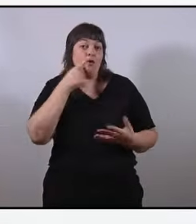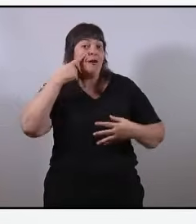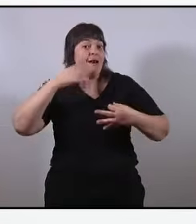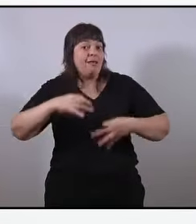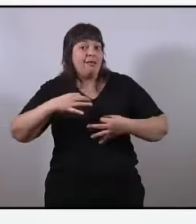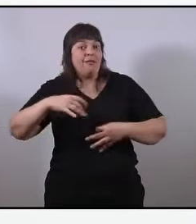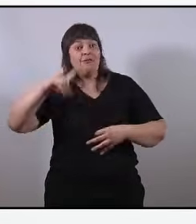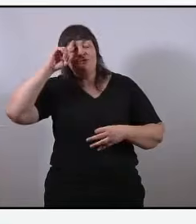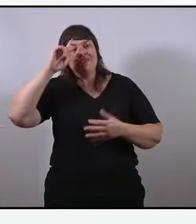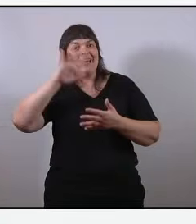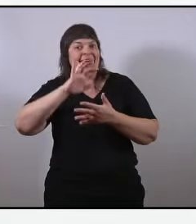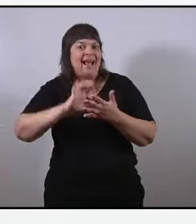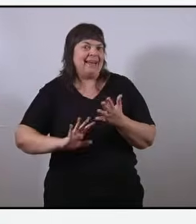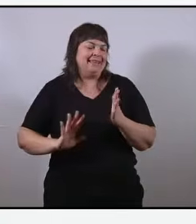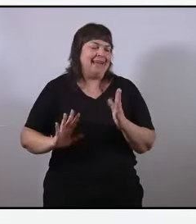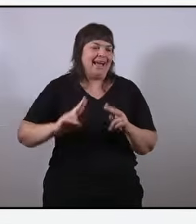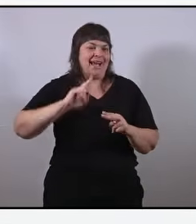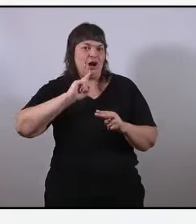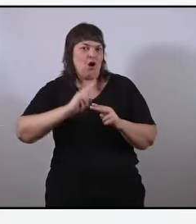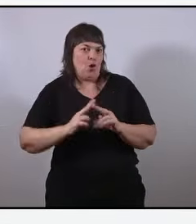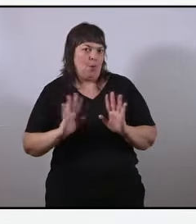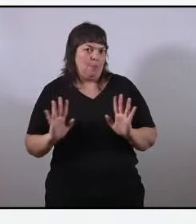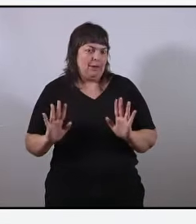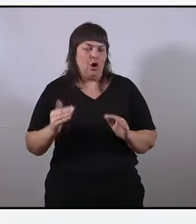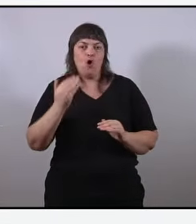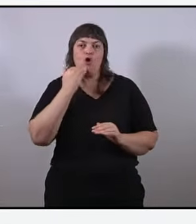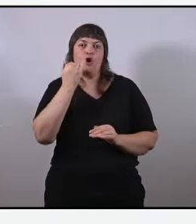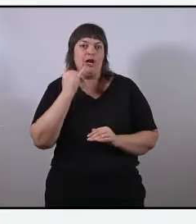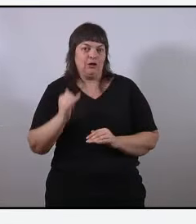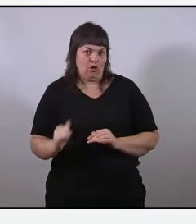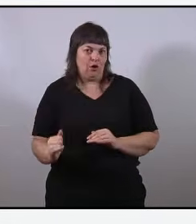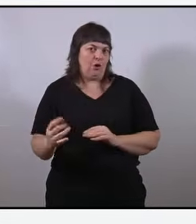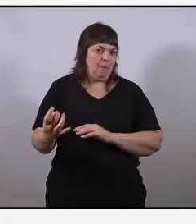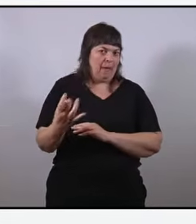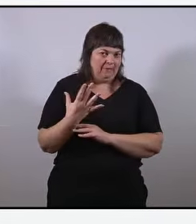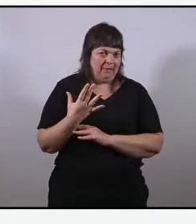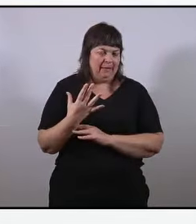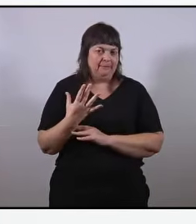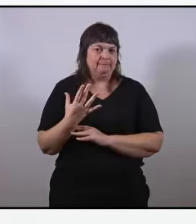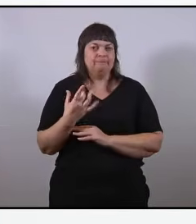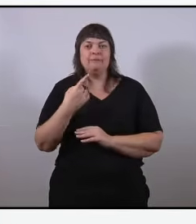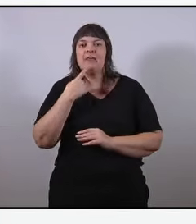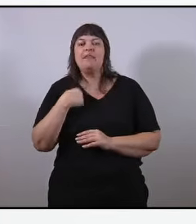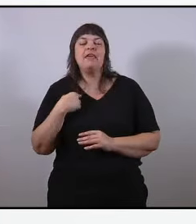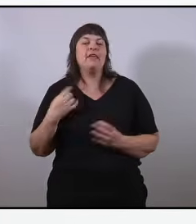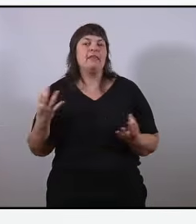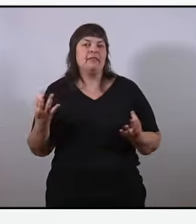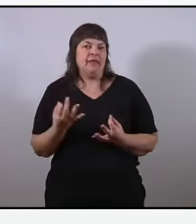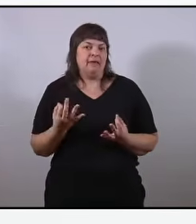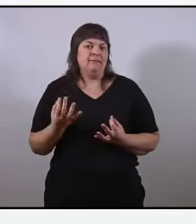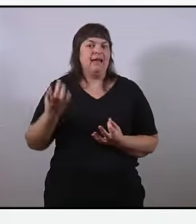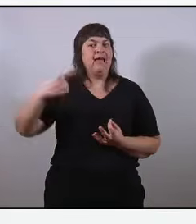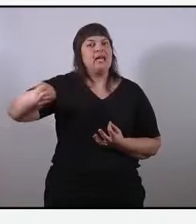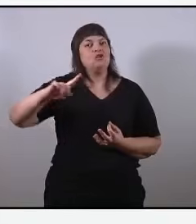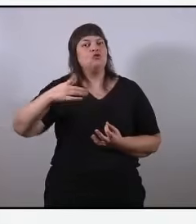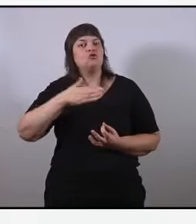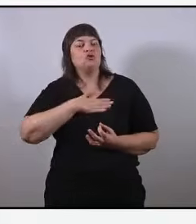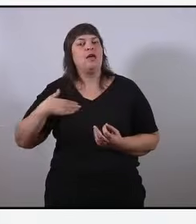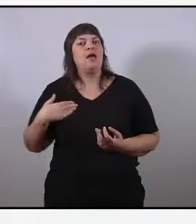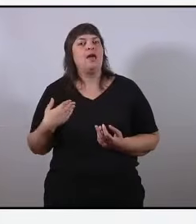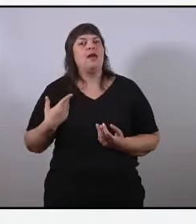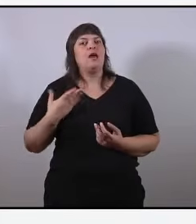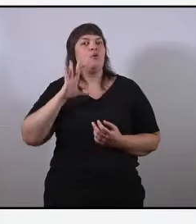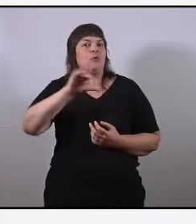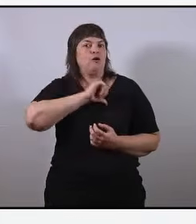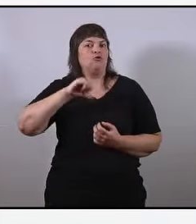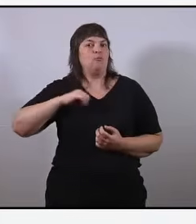si llamarlo carta, lo que ha sido un correo electrónico en el que nos indican, bueno, pues que quieren sentarse con nuestra